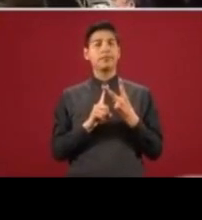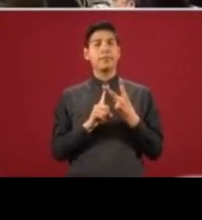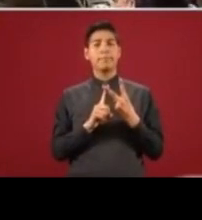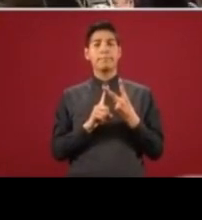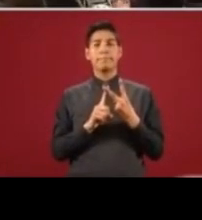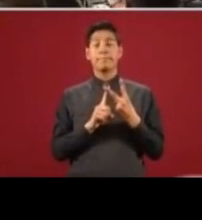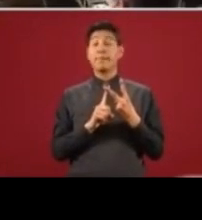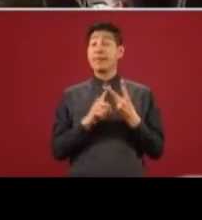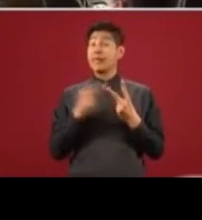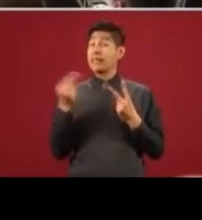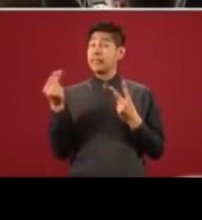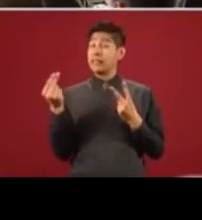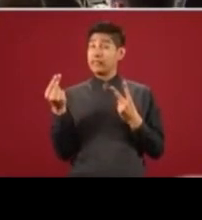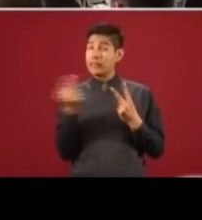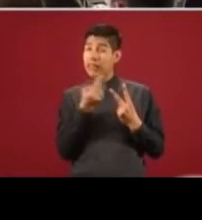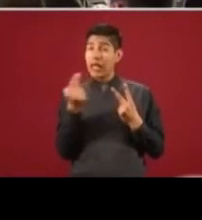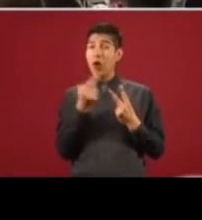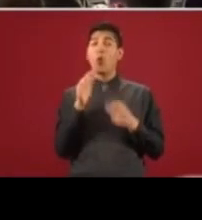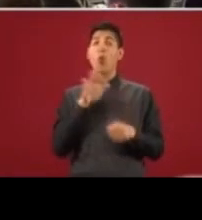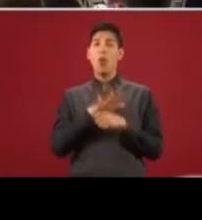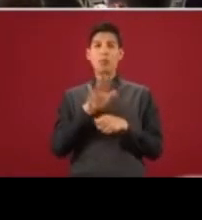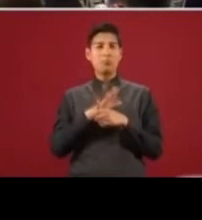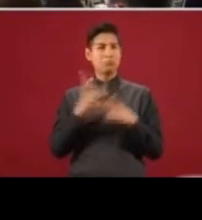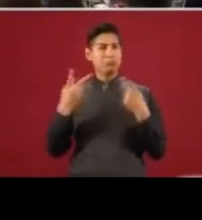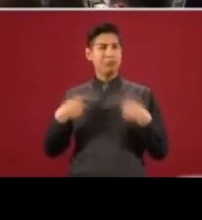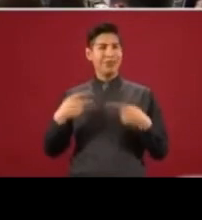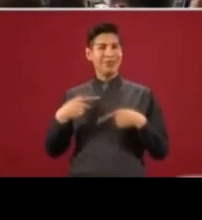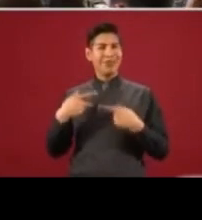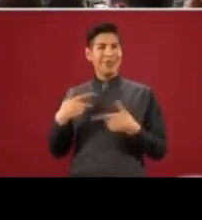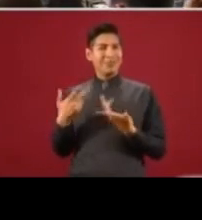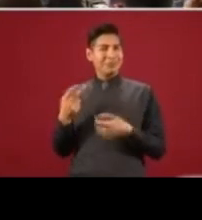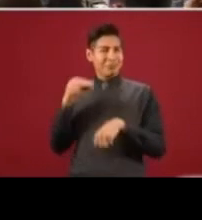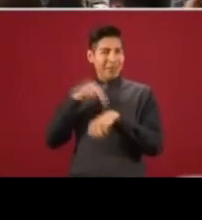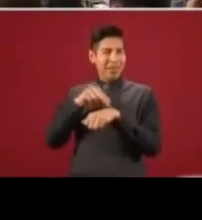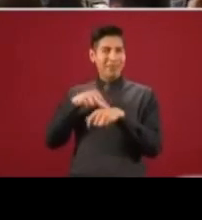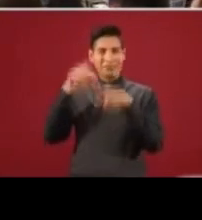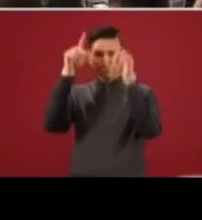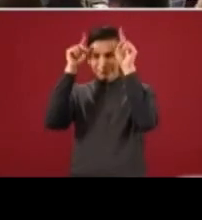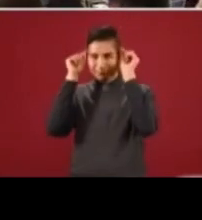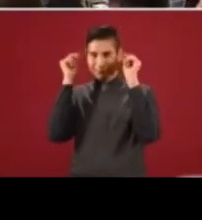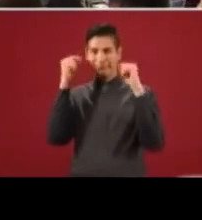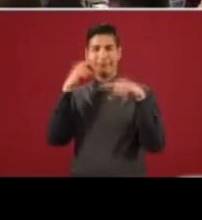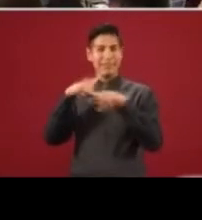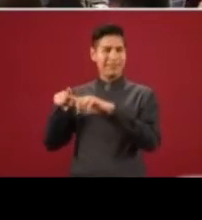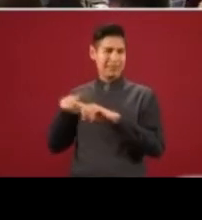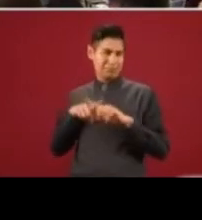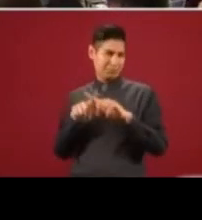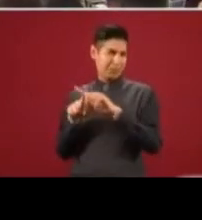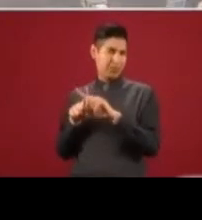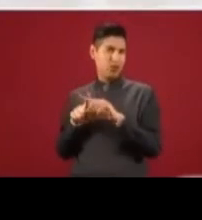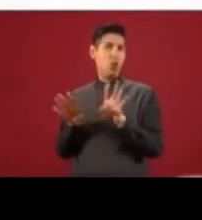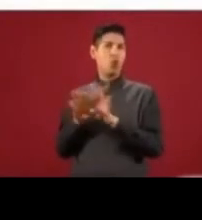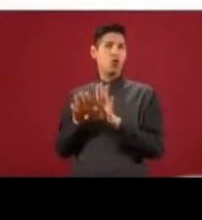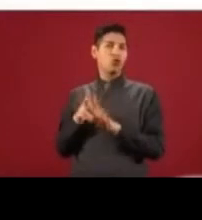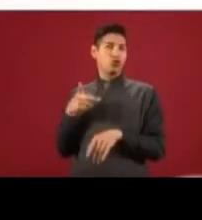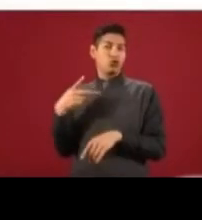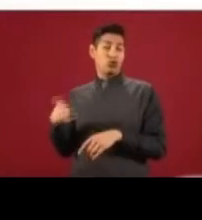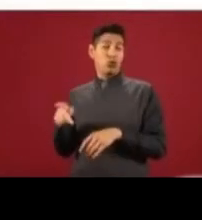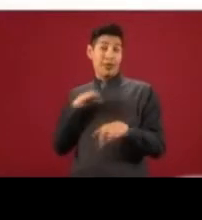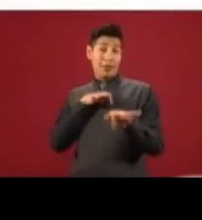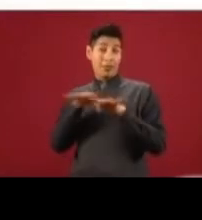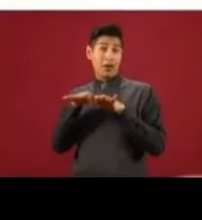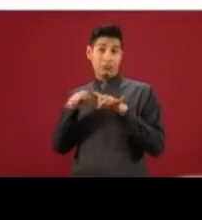la basificación del personal que lleva hasta 10 o 12 años trabajando por